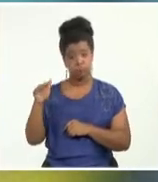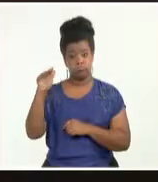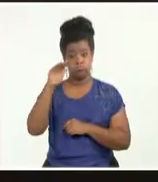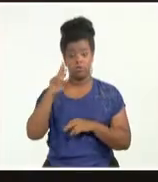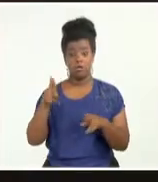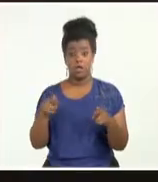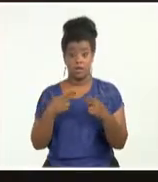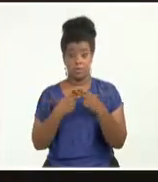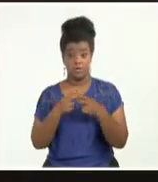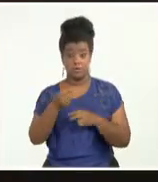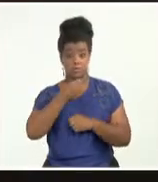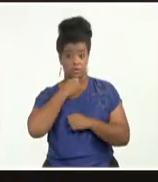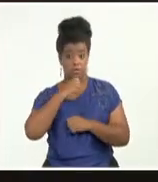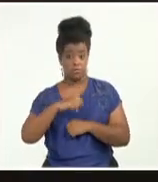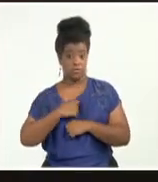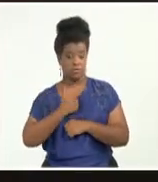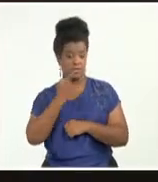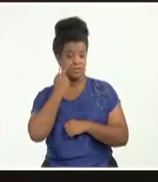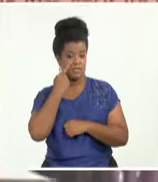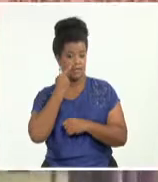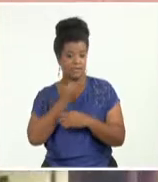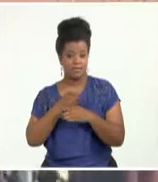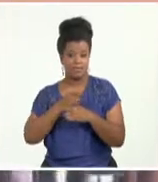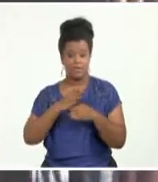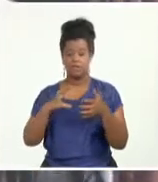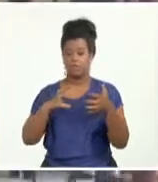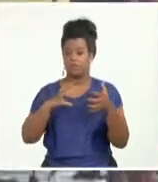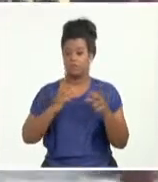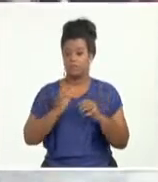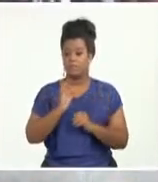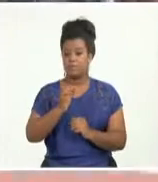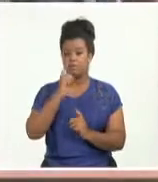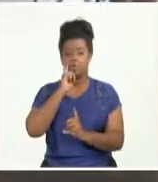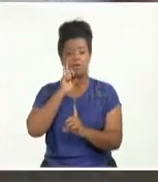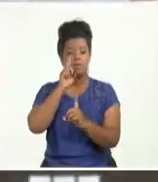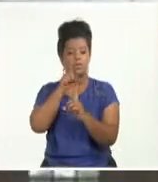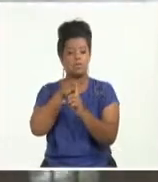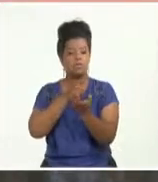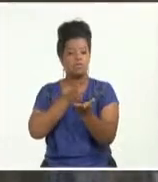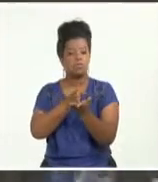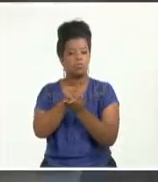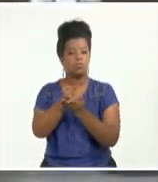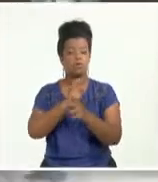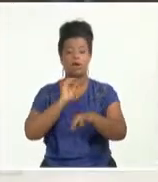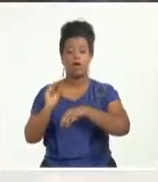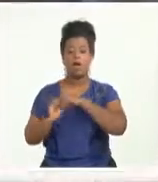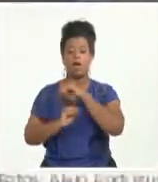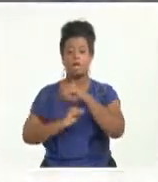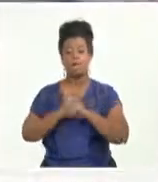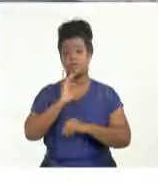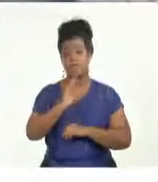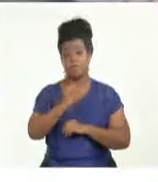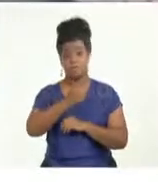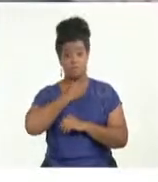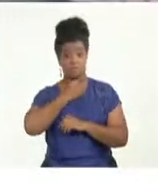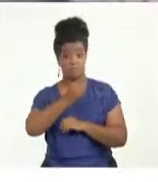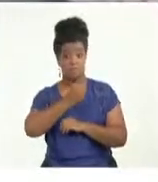periodismo cultural ofrece múltiples miradas en ese camino que genera cambios para, desde los medios de